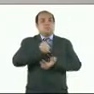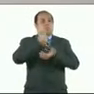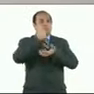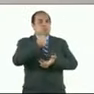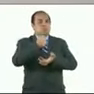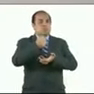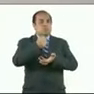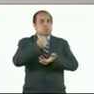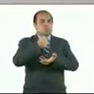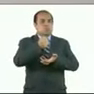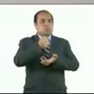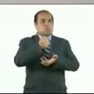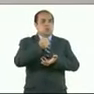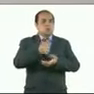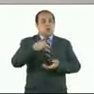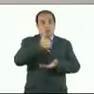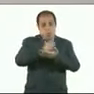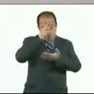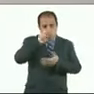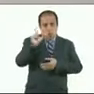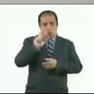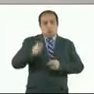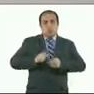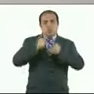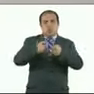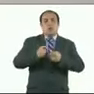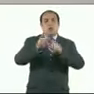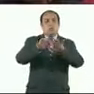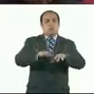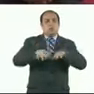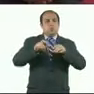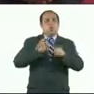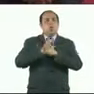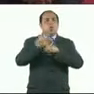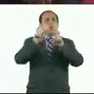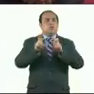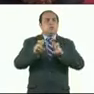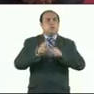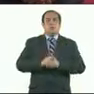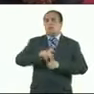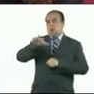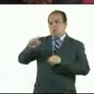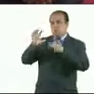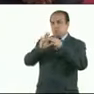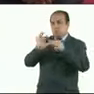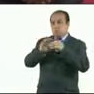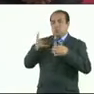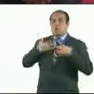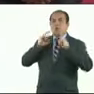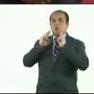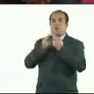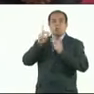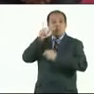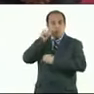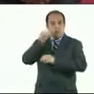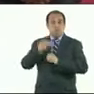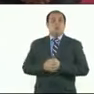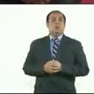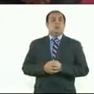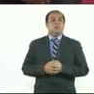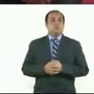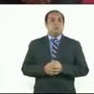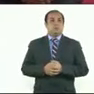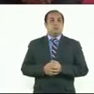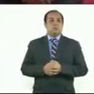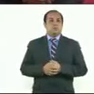Congreso? ¿Qué temas vienen principalmente? Ya lo vamos a informar, tengo una reunión el día de mañana ya